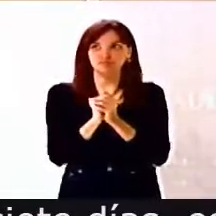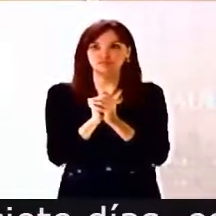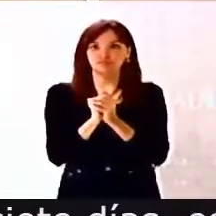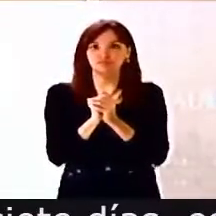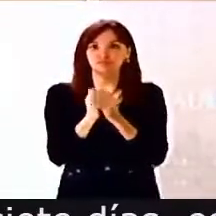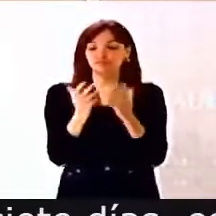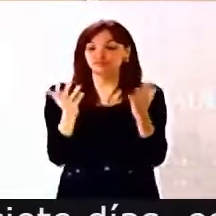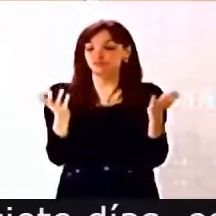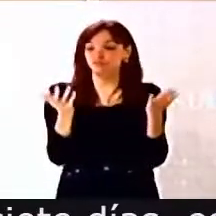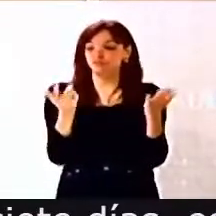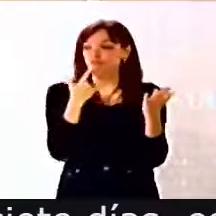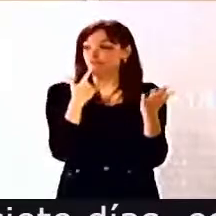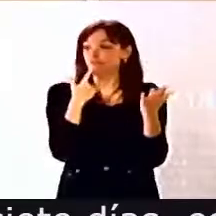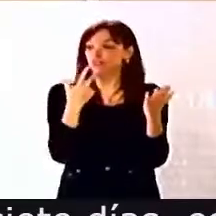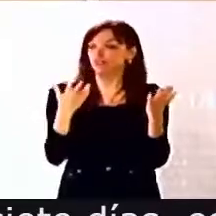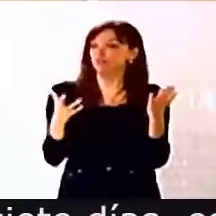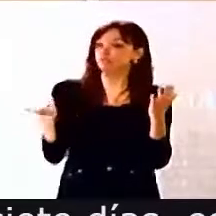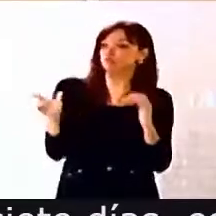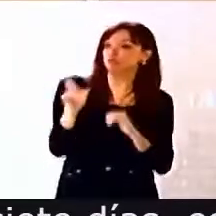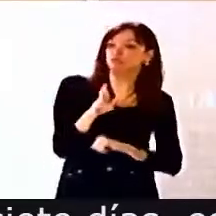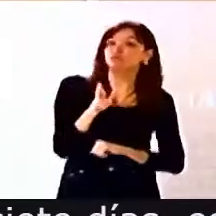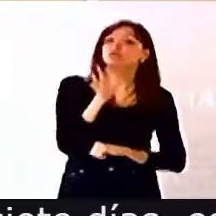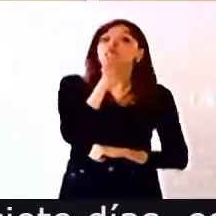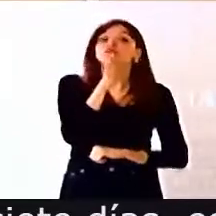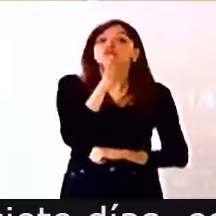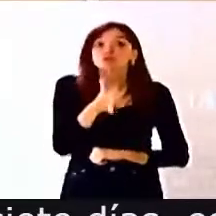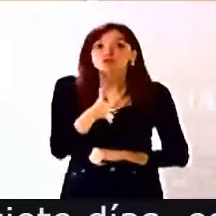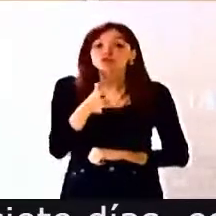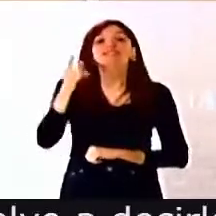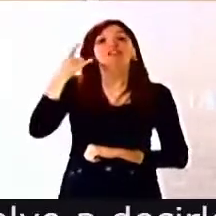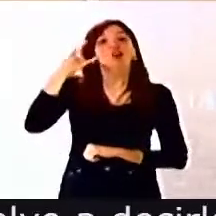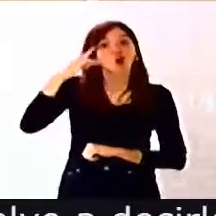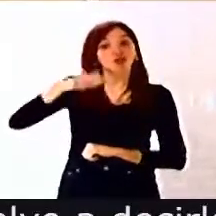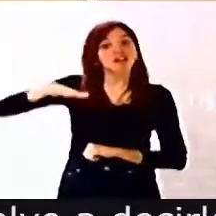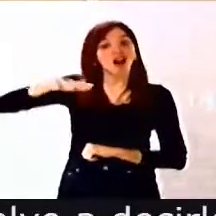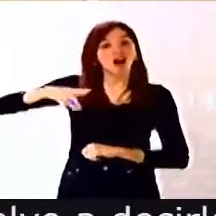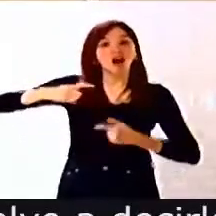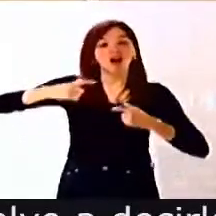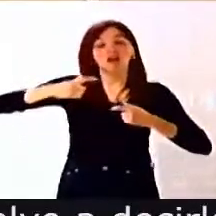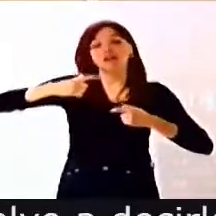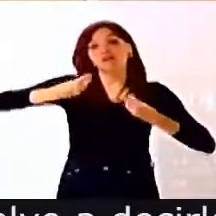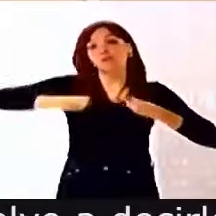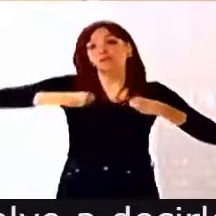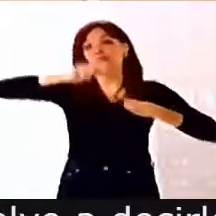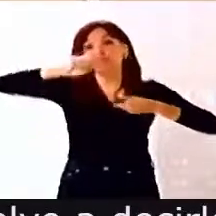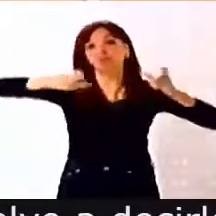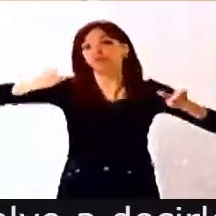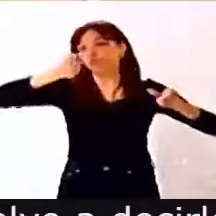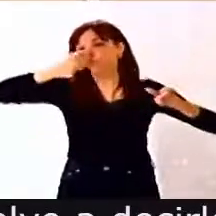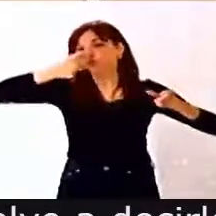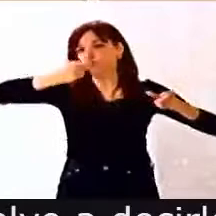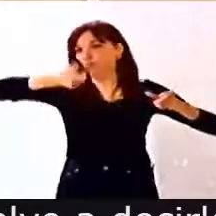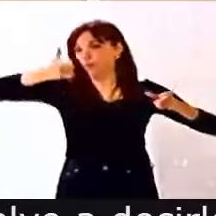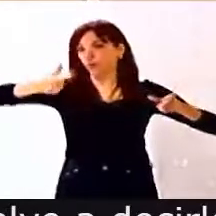Y vuelvo a decirle que es por la escasa población que tiene el área de salud de Coria y porque cualquier